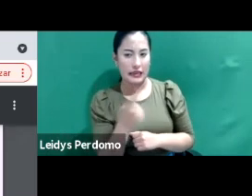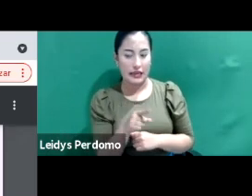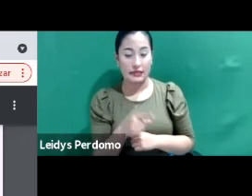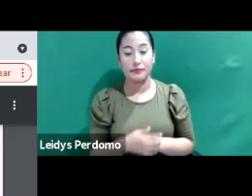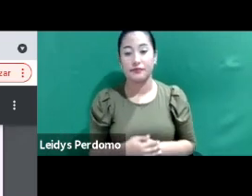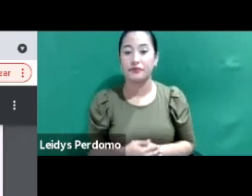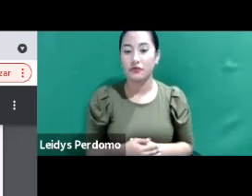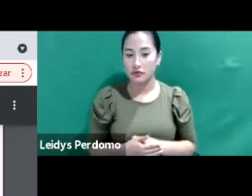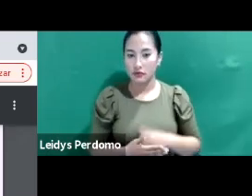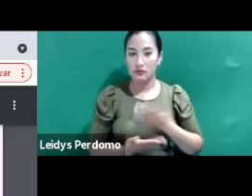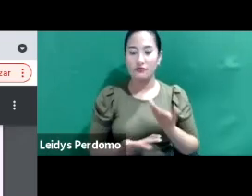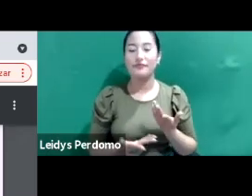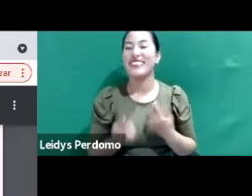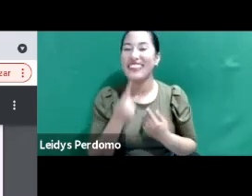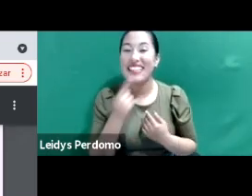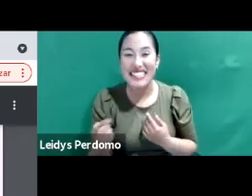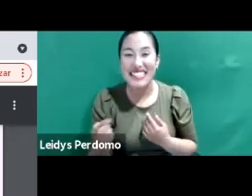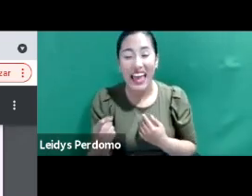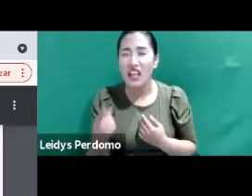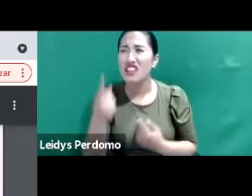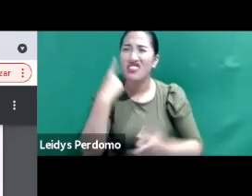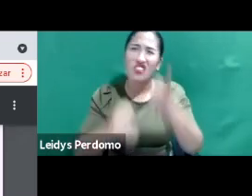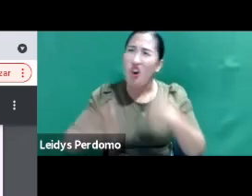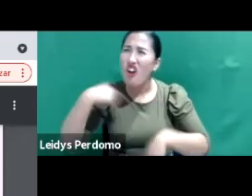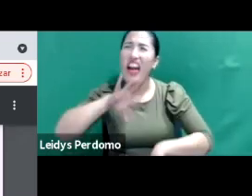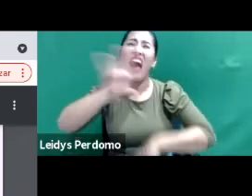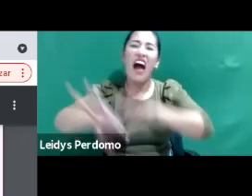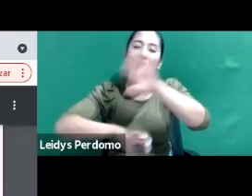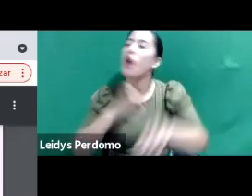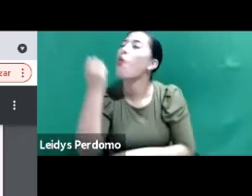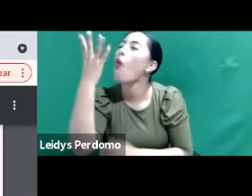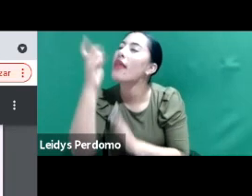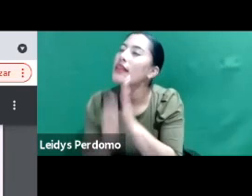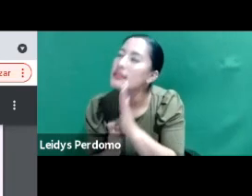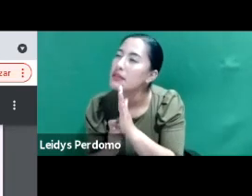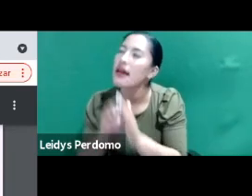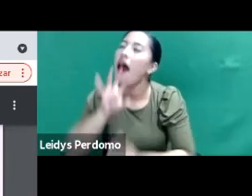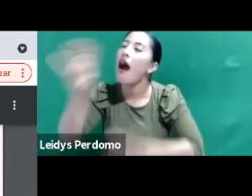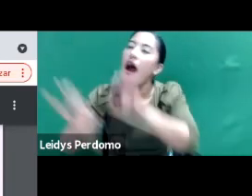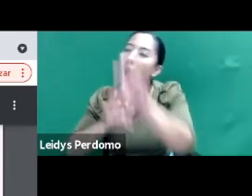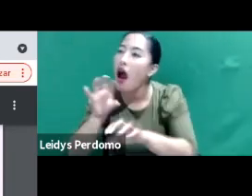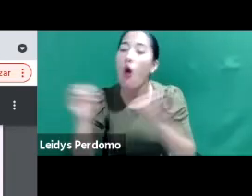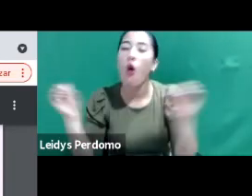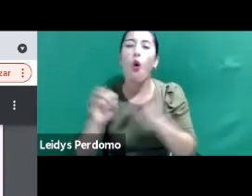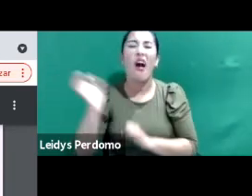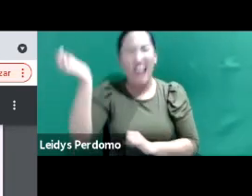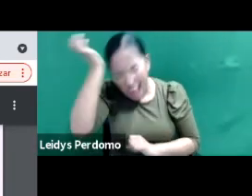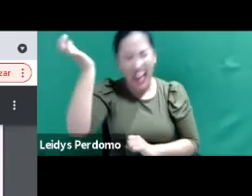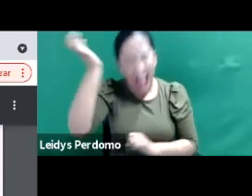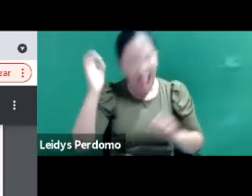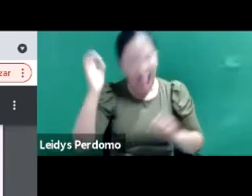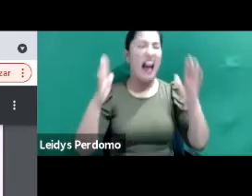Cuando decía que llora, que grita, entonces ¿cuántas veces grita o cuántas veces se pega? Esa sería una topografía de